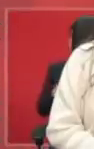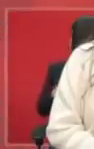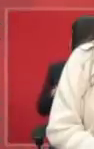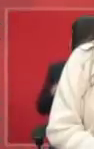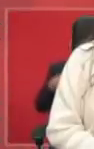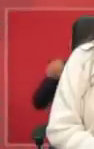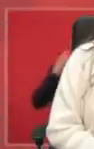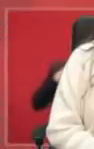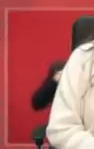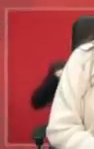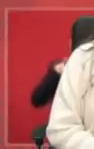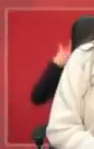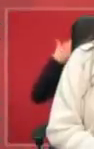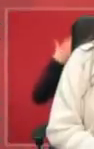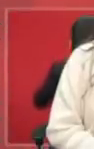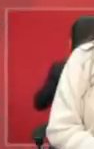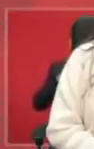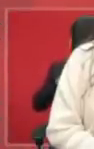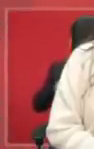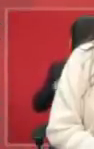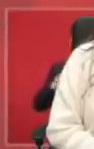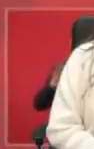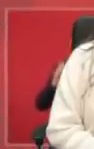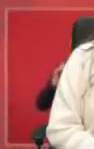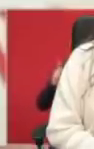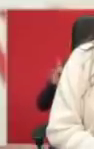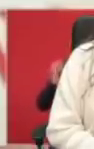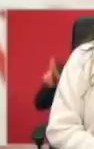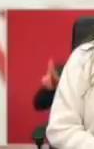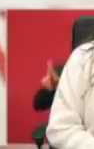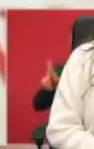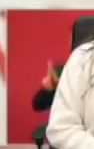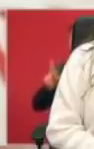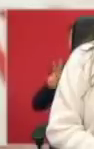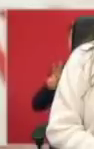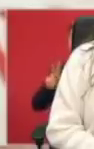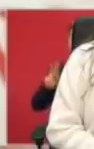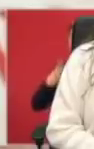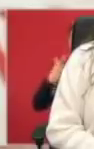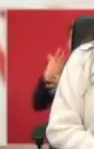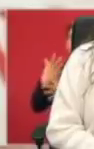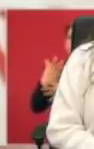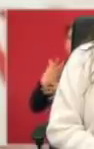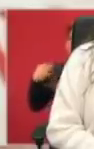se enteran de lo que dice Bloomberg en México?